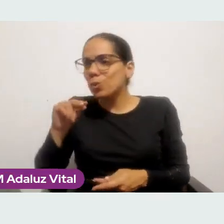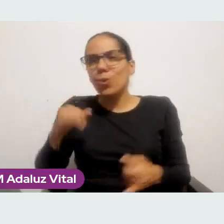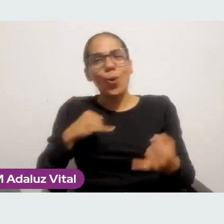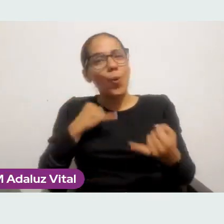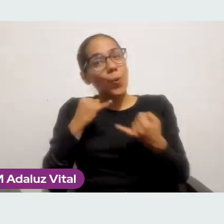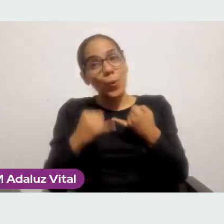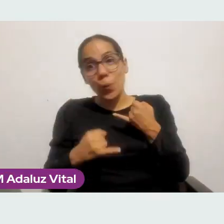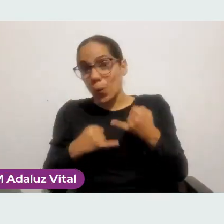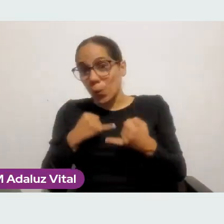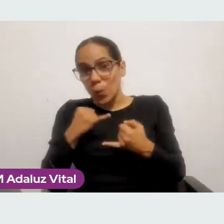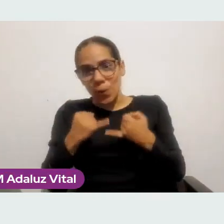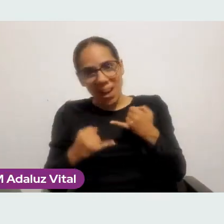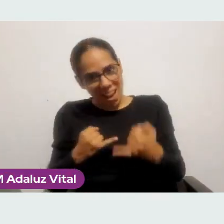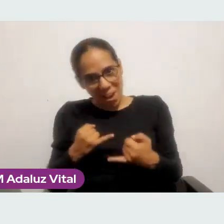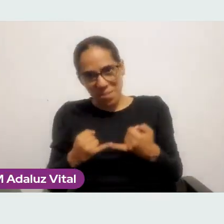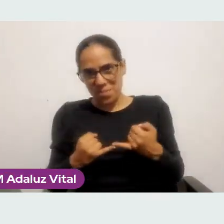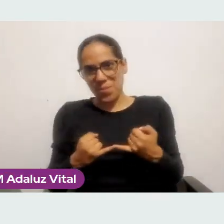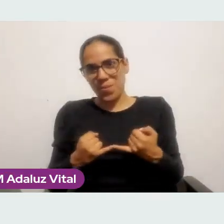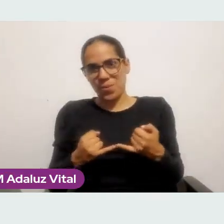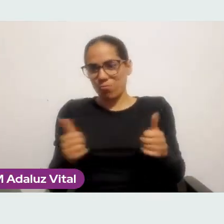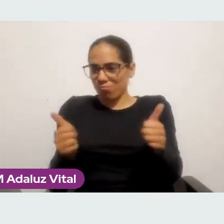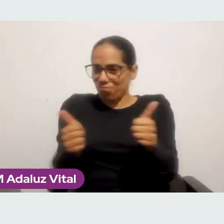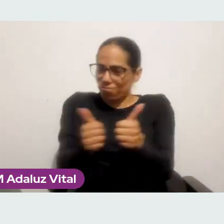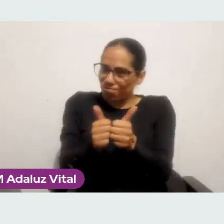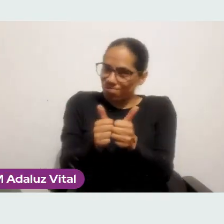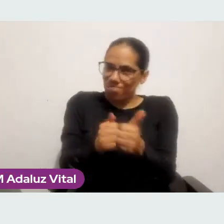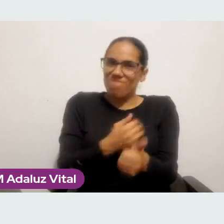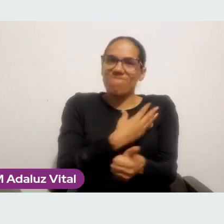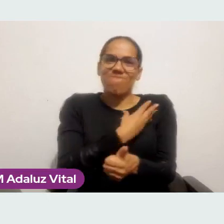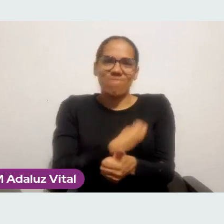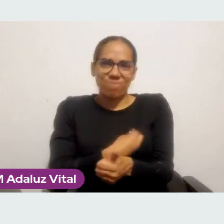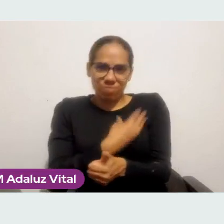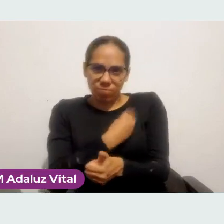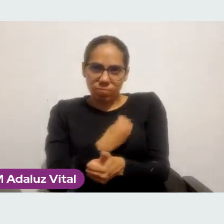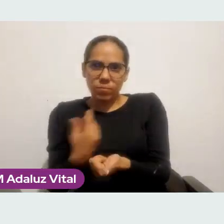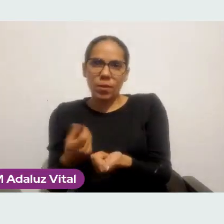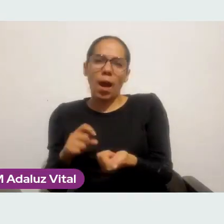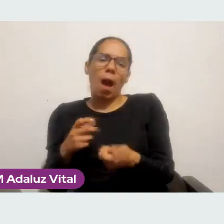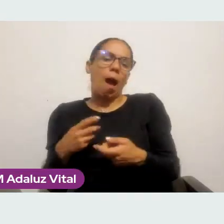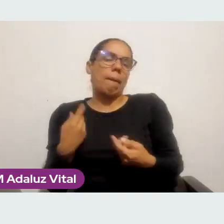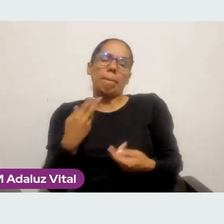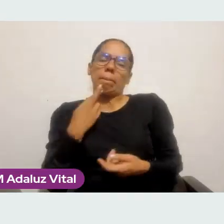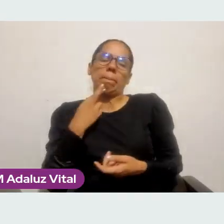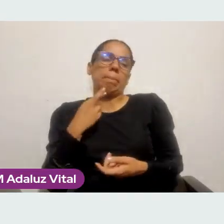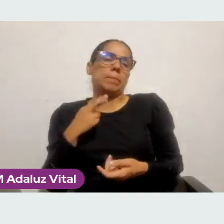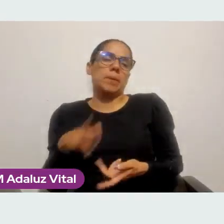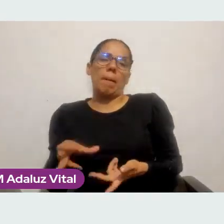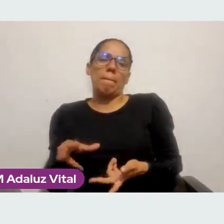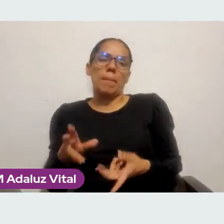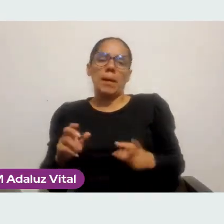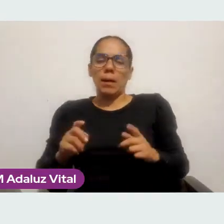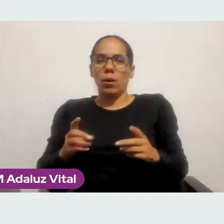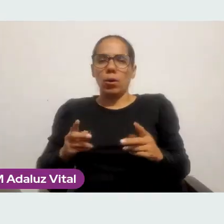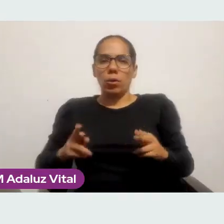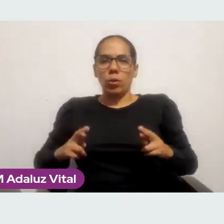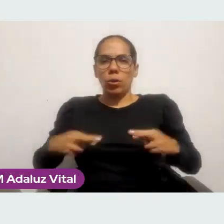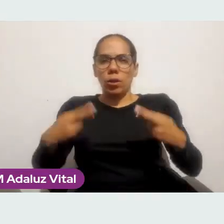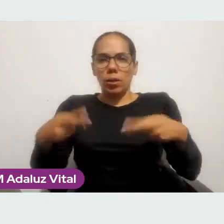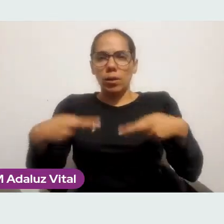juego electrónico. Y el niño, a mí me sorprende hoy que conozco a un niño